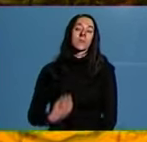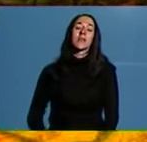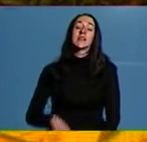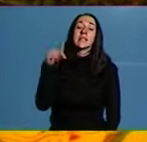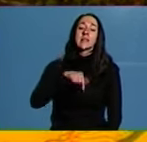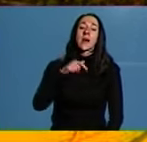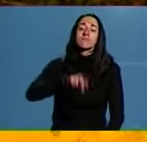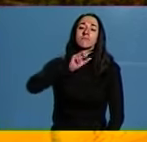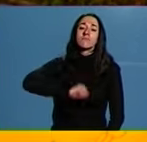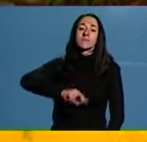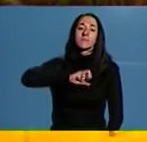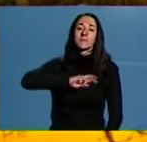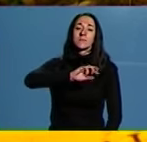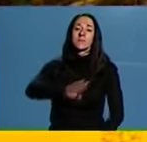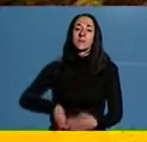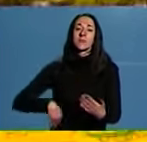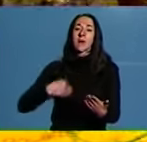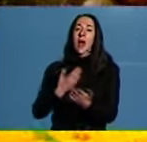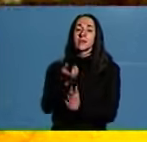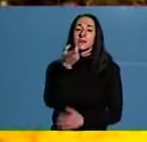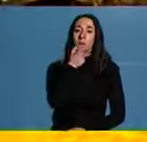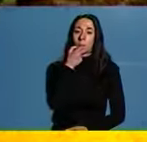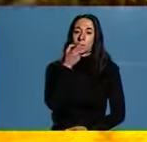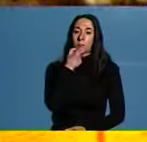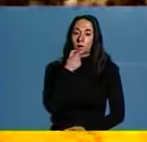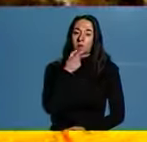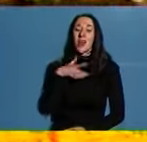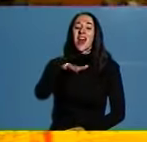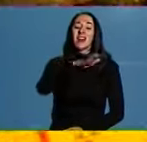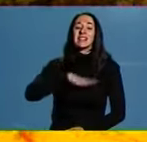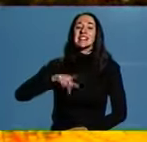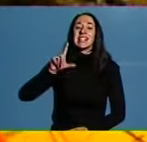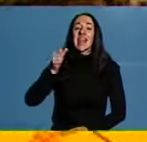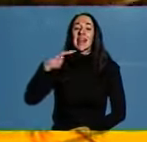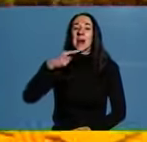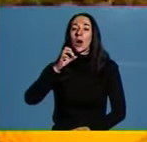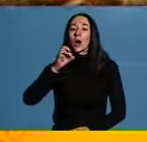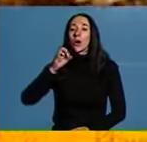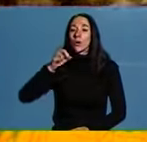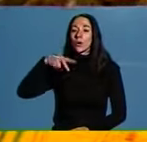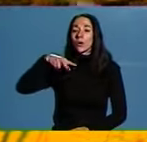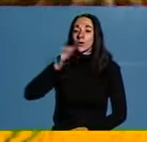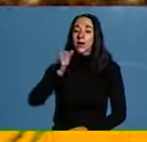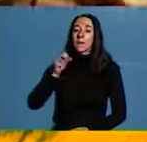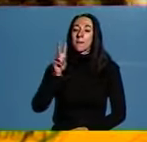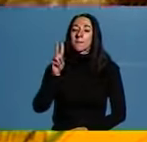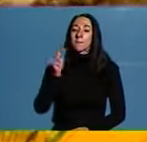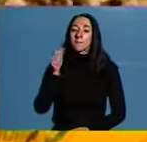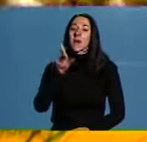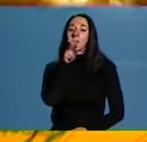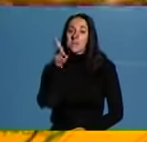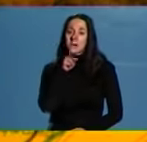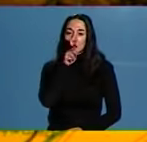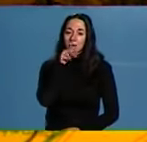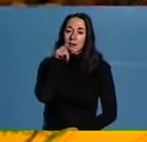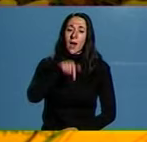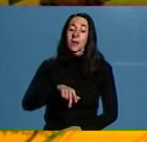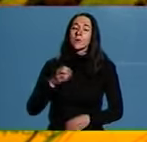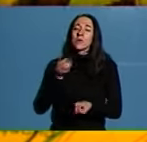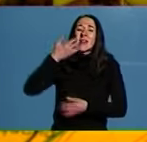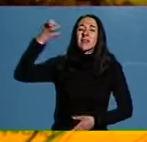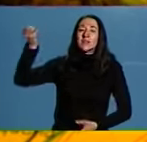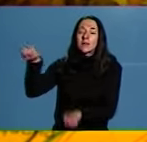Dende aquí camiñamos hacia a Lagoa de Cospeito, a Lagoa de Valverde, donde comeza a lenda de que unha vez un señor moi